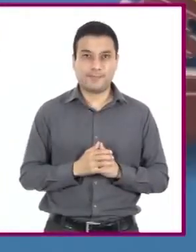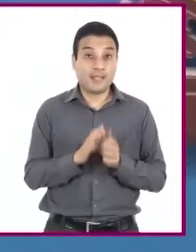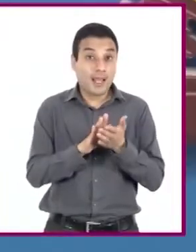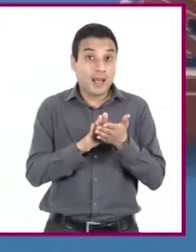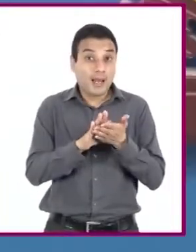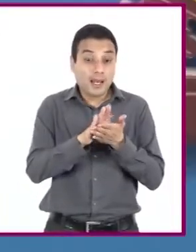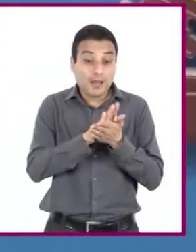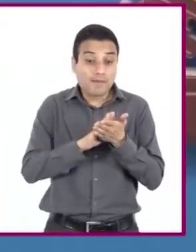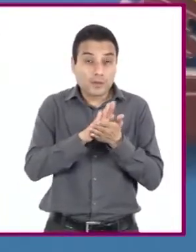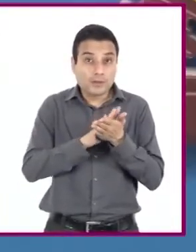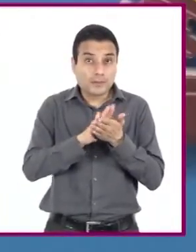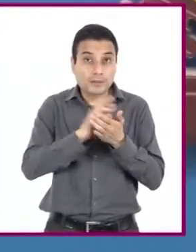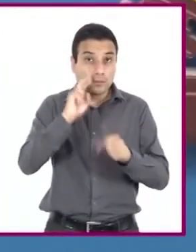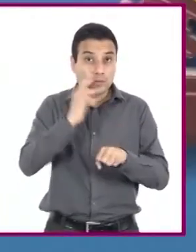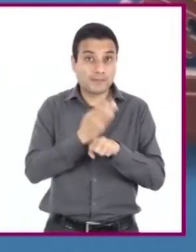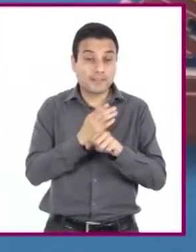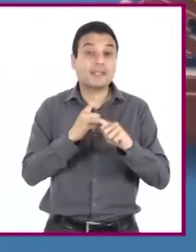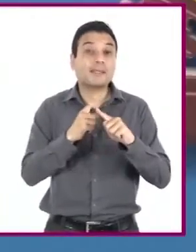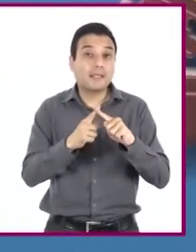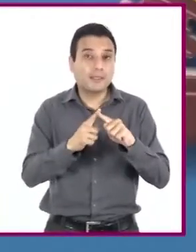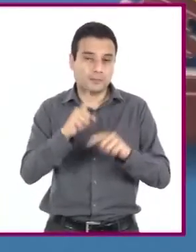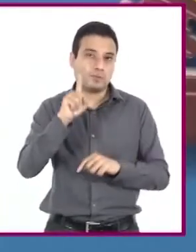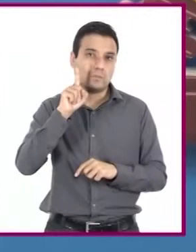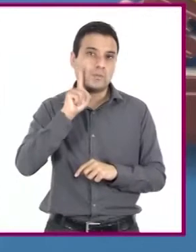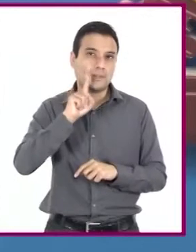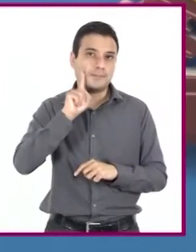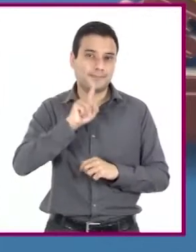trastes es trabajo de mujeres.